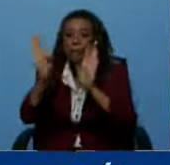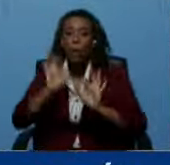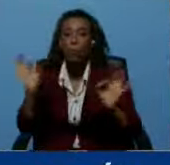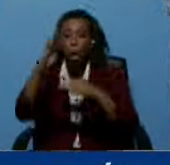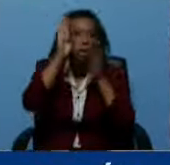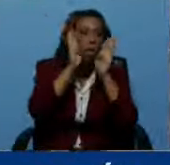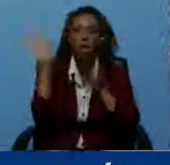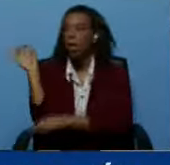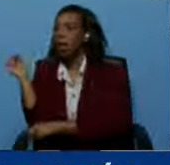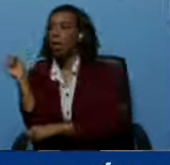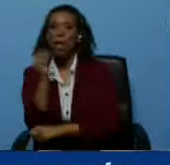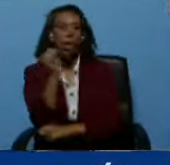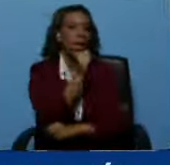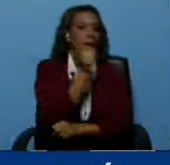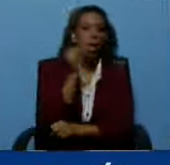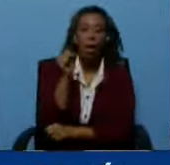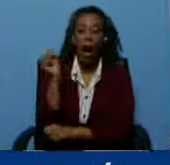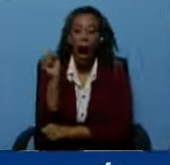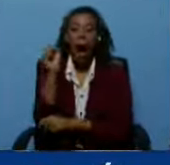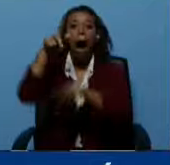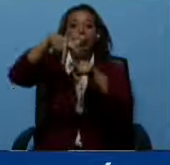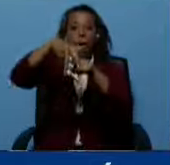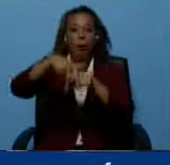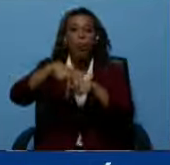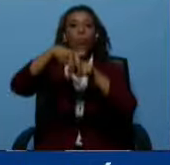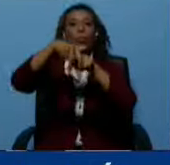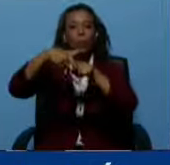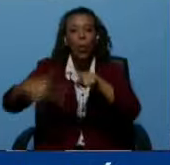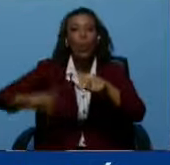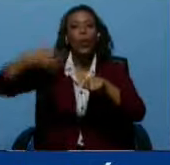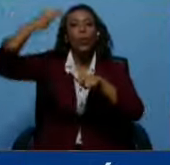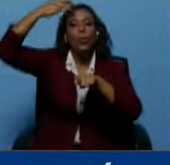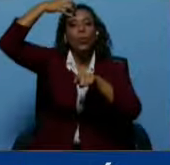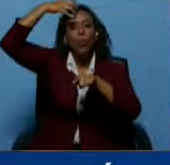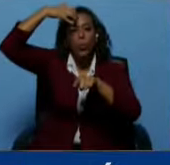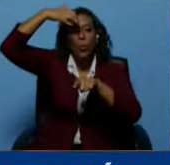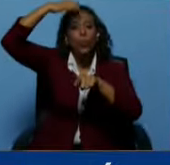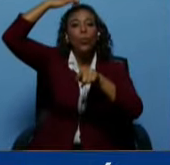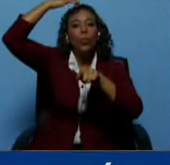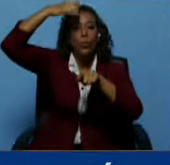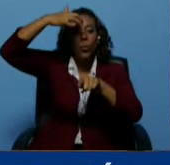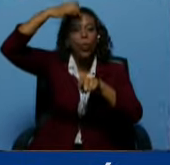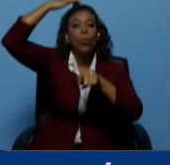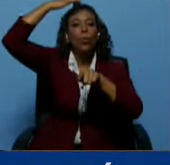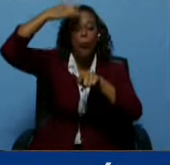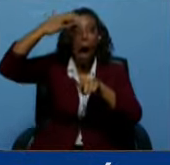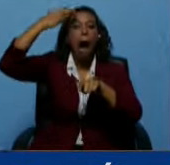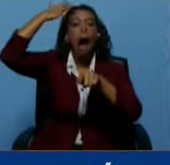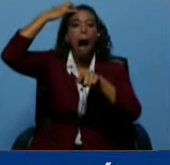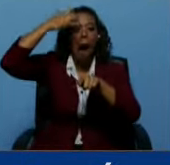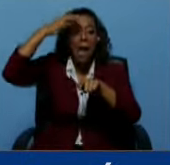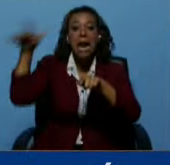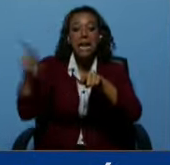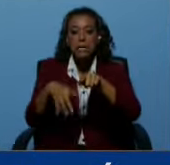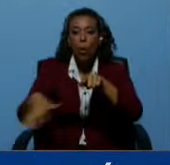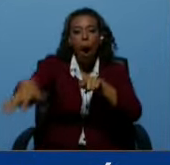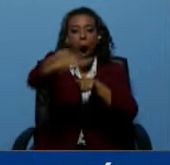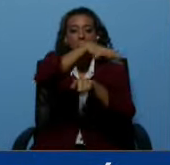atención, socialización, podemos utilizar los diferentes dispositivos, pues, que ya están en el